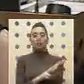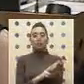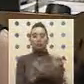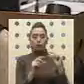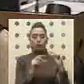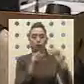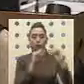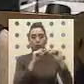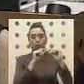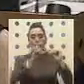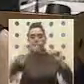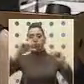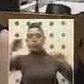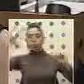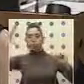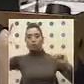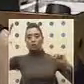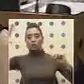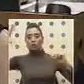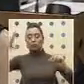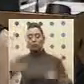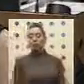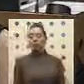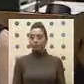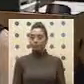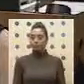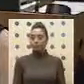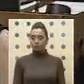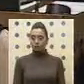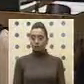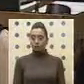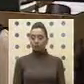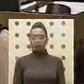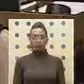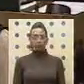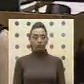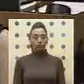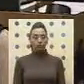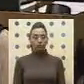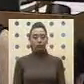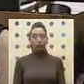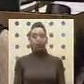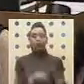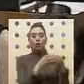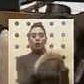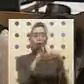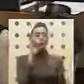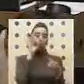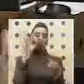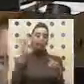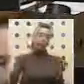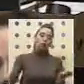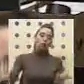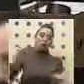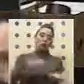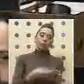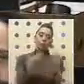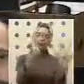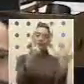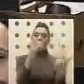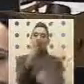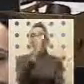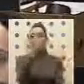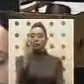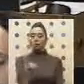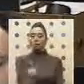progresivo, puesto que el quintil más rico aportaría el 60% del